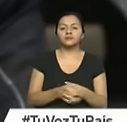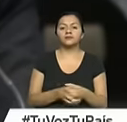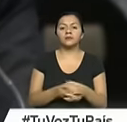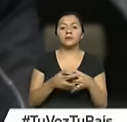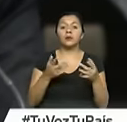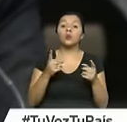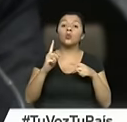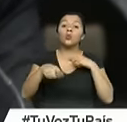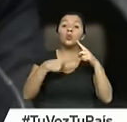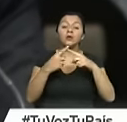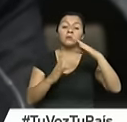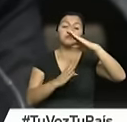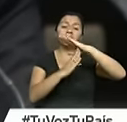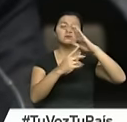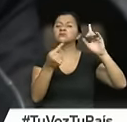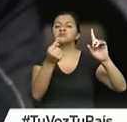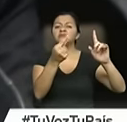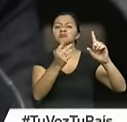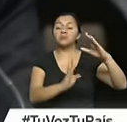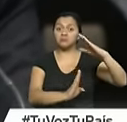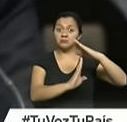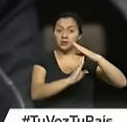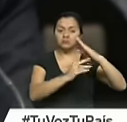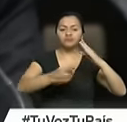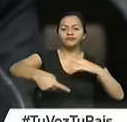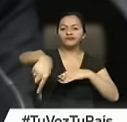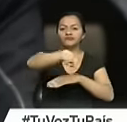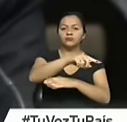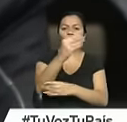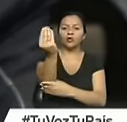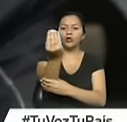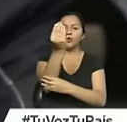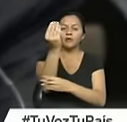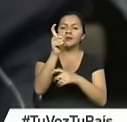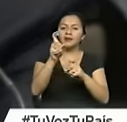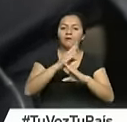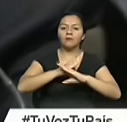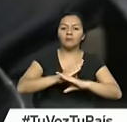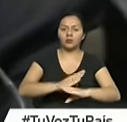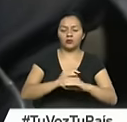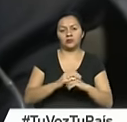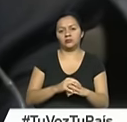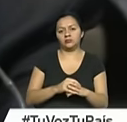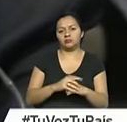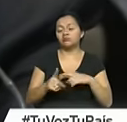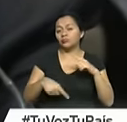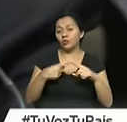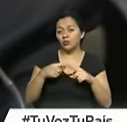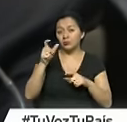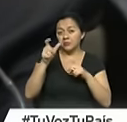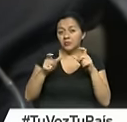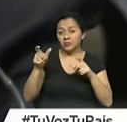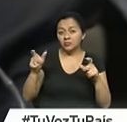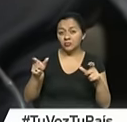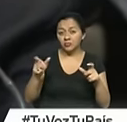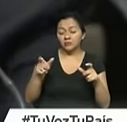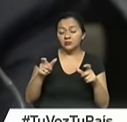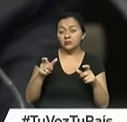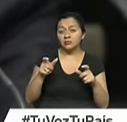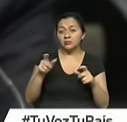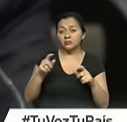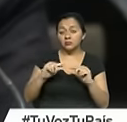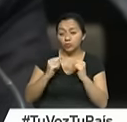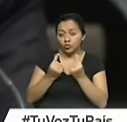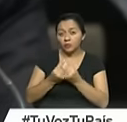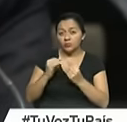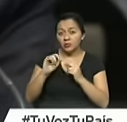Tendremos paz cuando nuestra juventud esté protegida de esas bandas transnacionales. Y